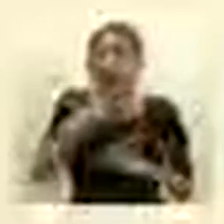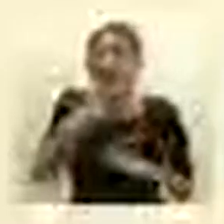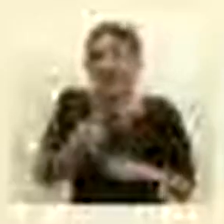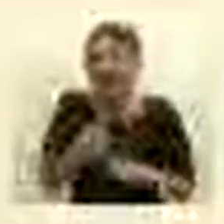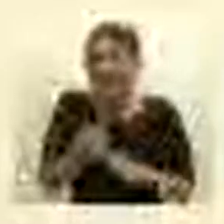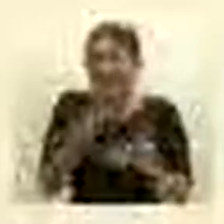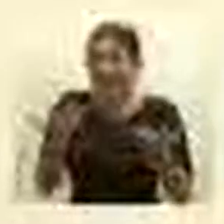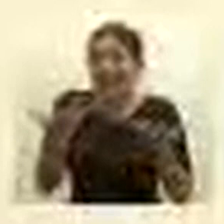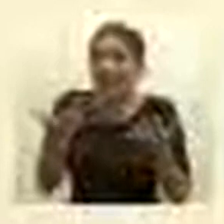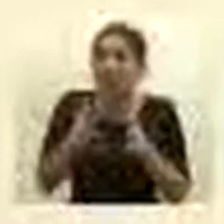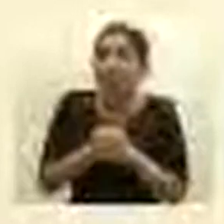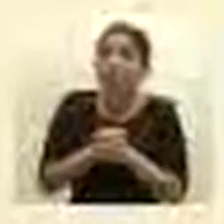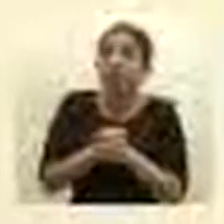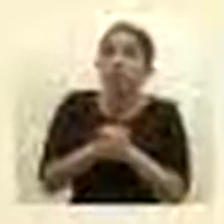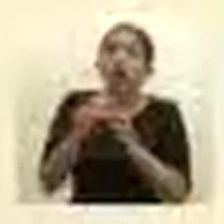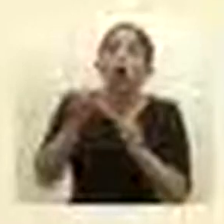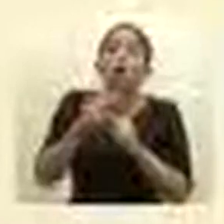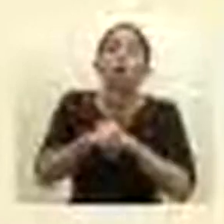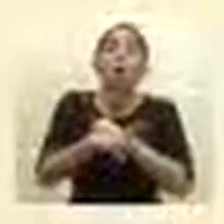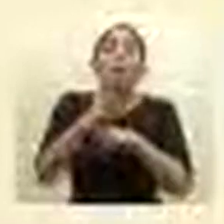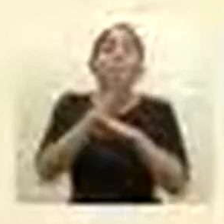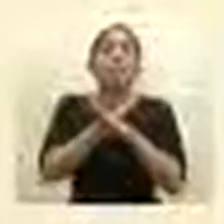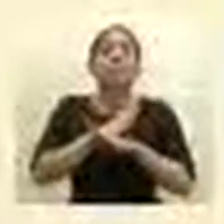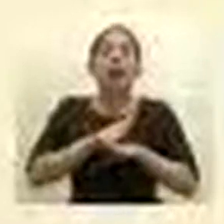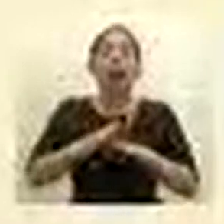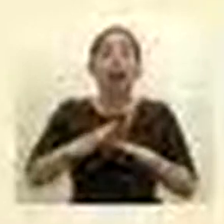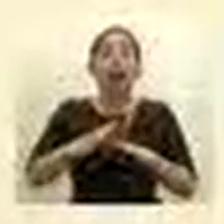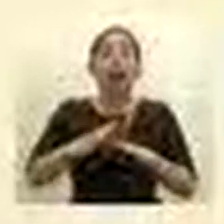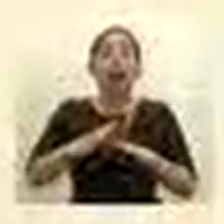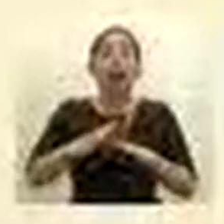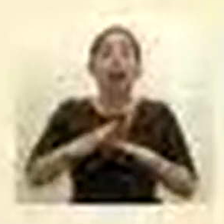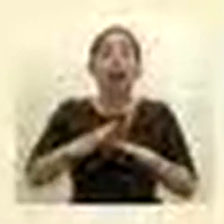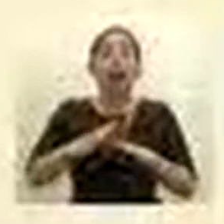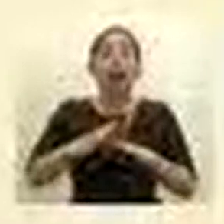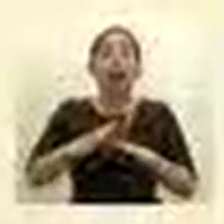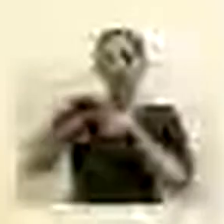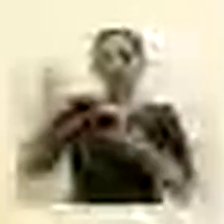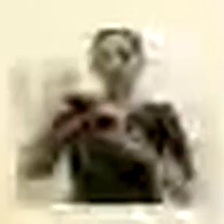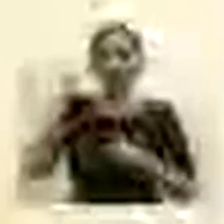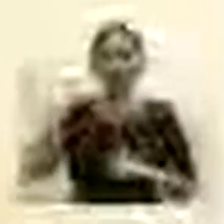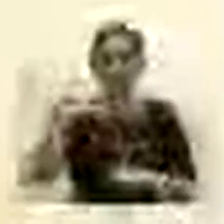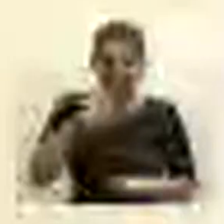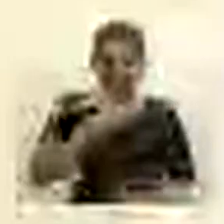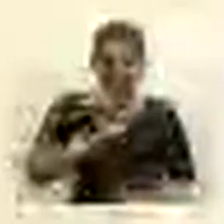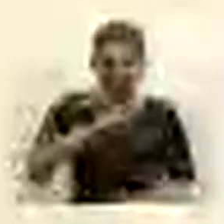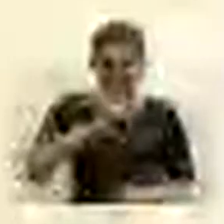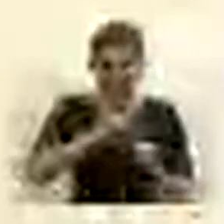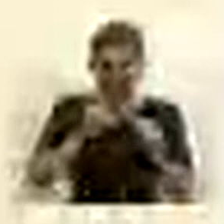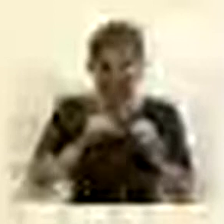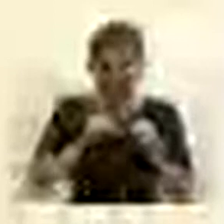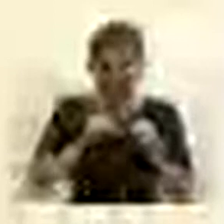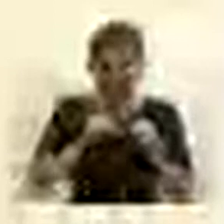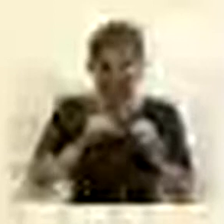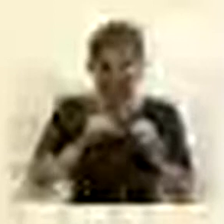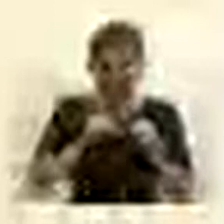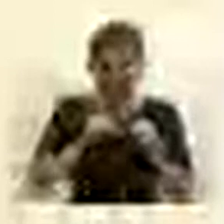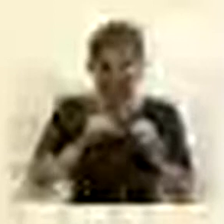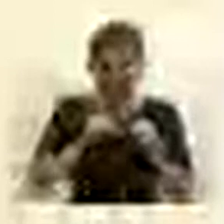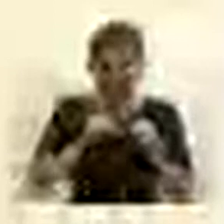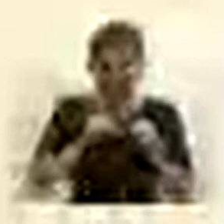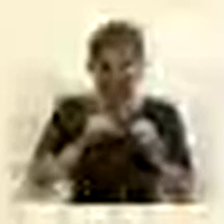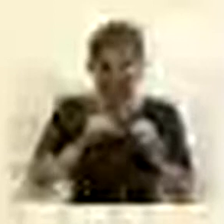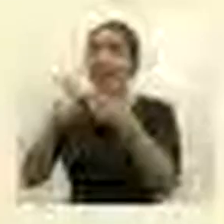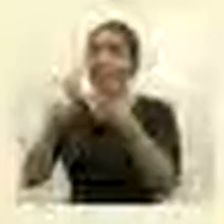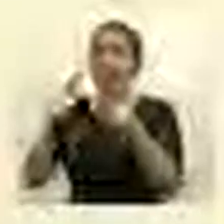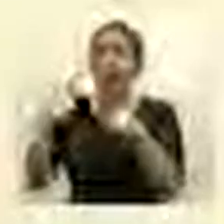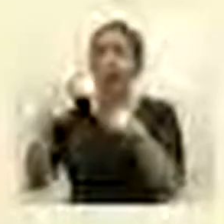así, le roban la paz, ¿verdad?, a las personas, porque es estar en disciplina, en constancia, en estar renunciando a ciertas